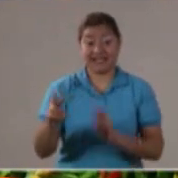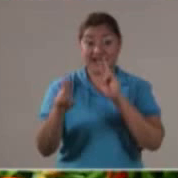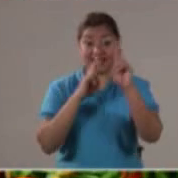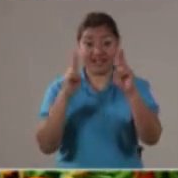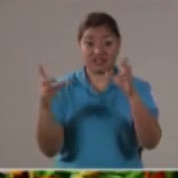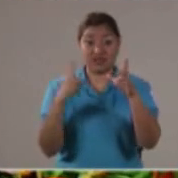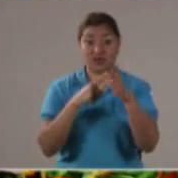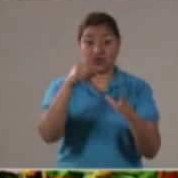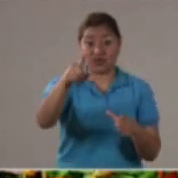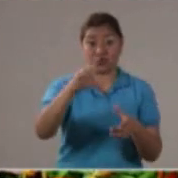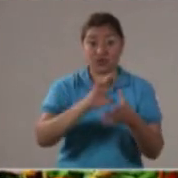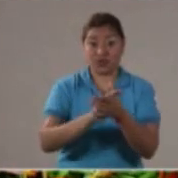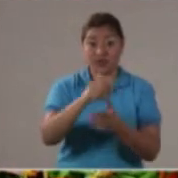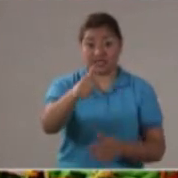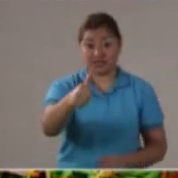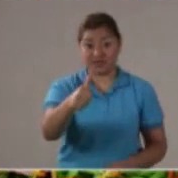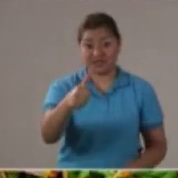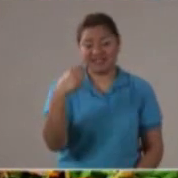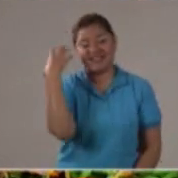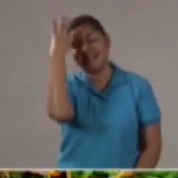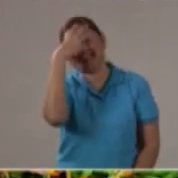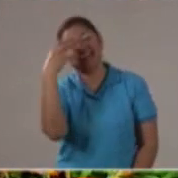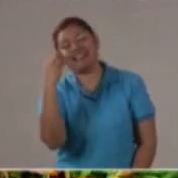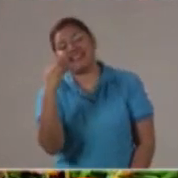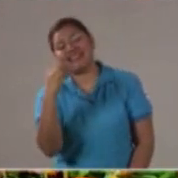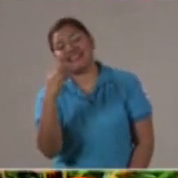esposa. Qué linda amaneciste.